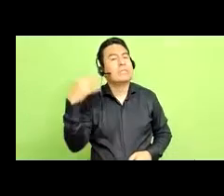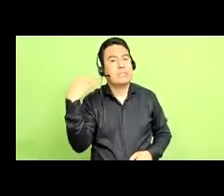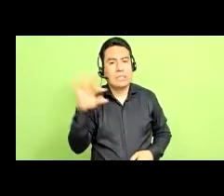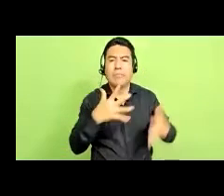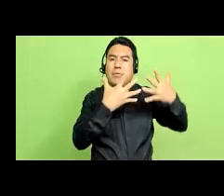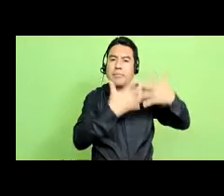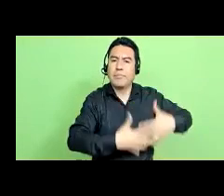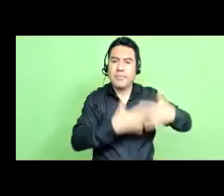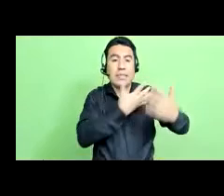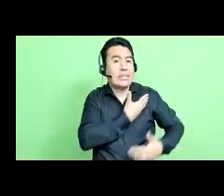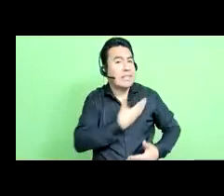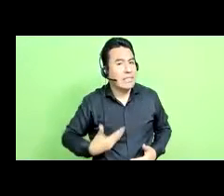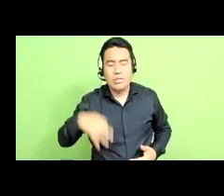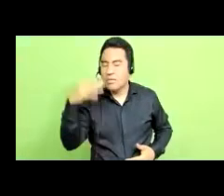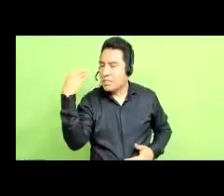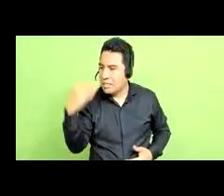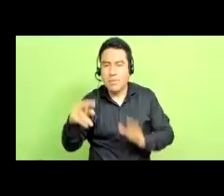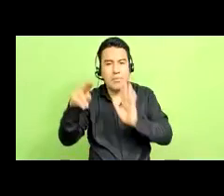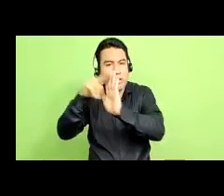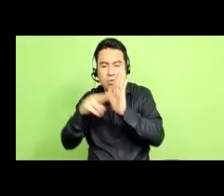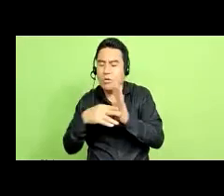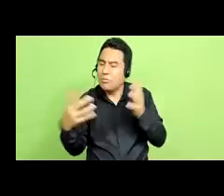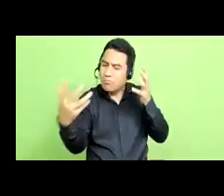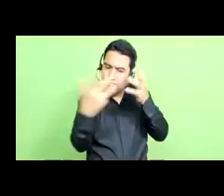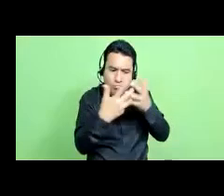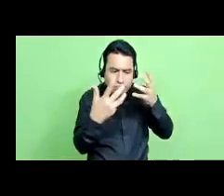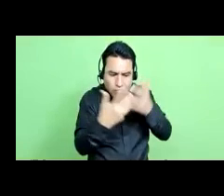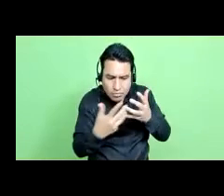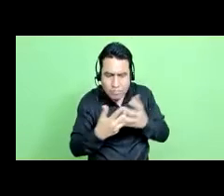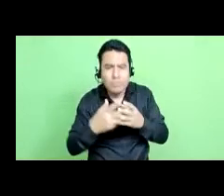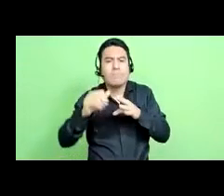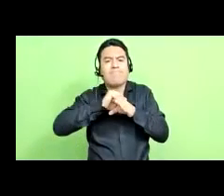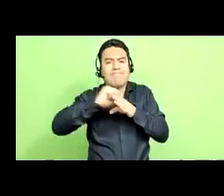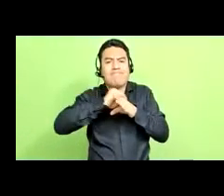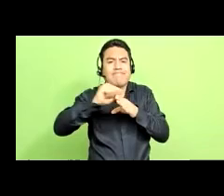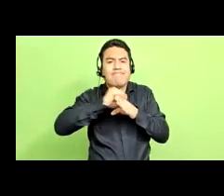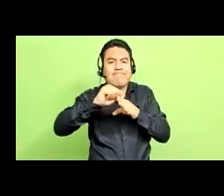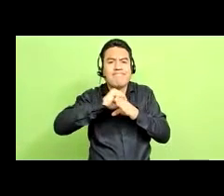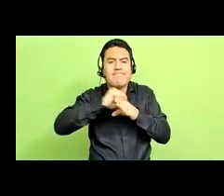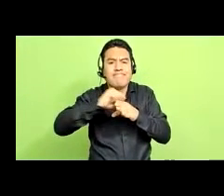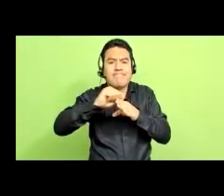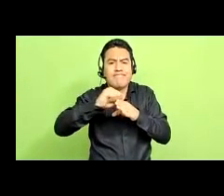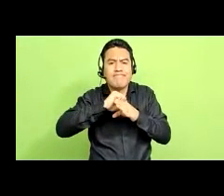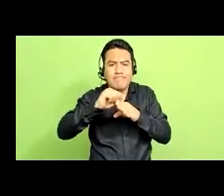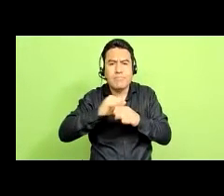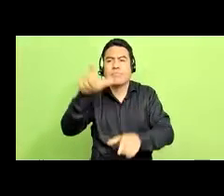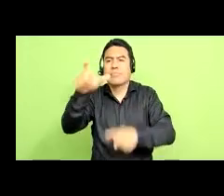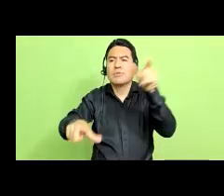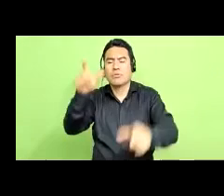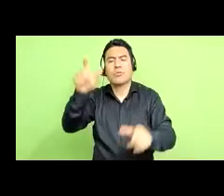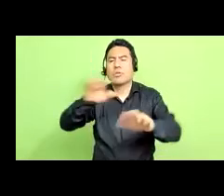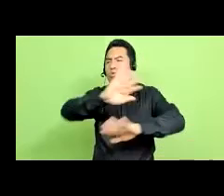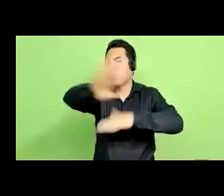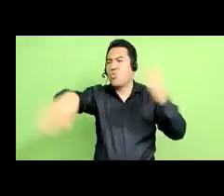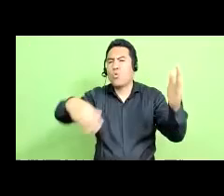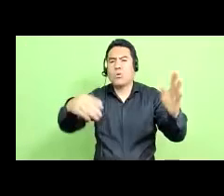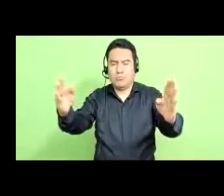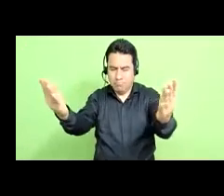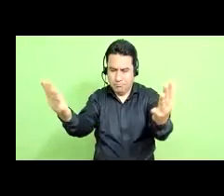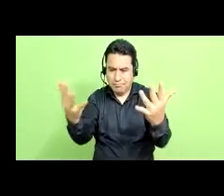realizar de marco las buenas prácticas recta esta antigua de adecuaciones para evitar un mejor edificio a los